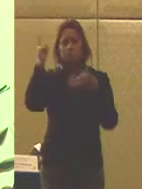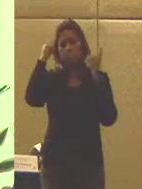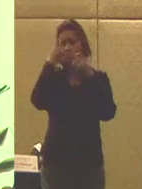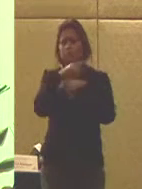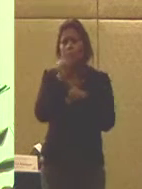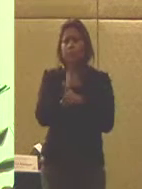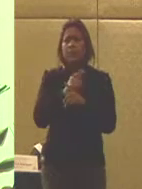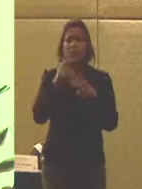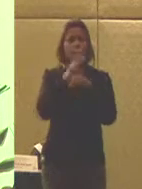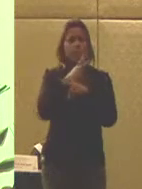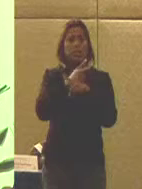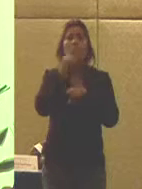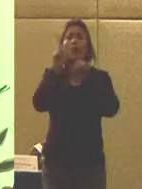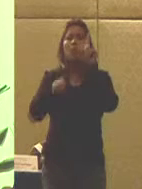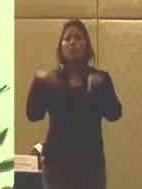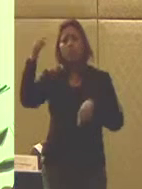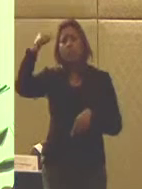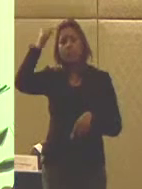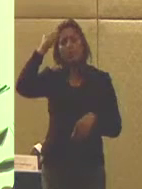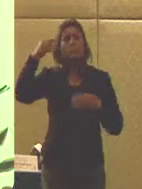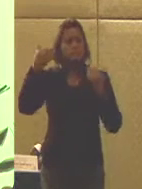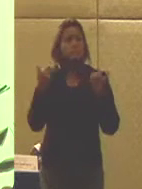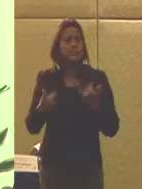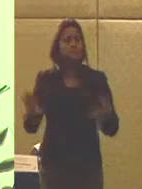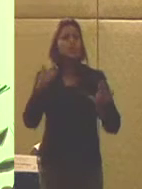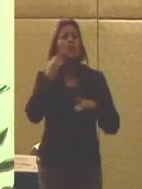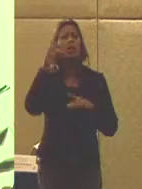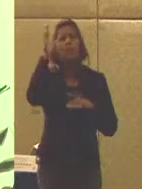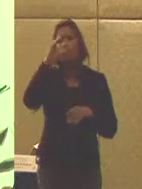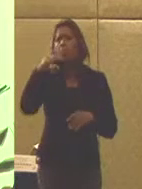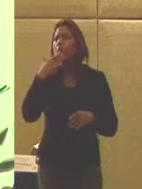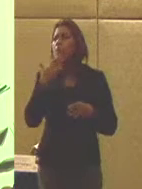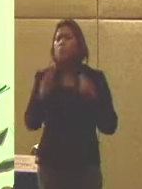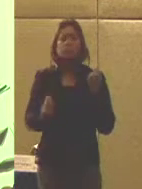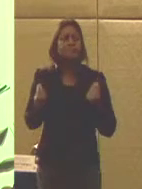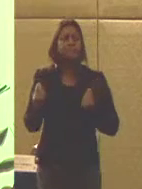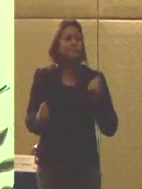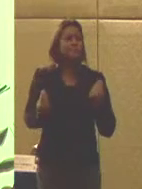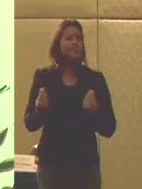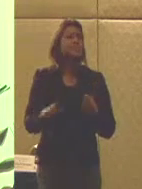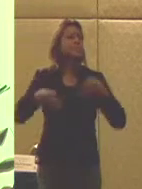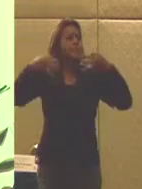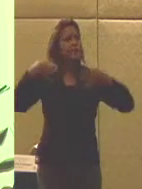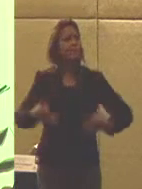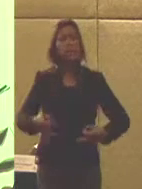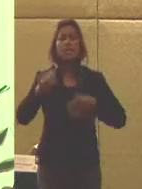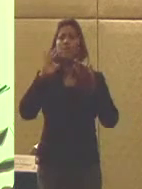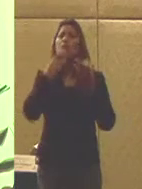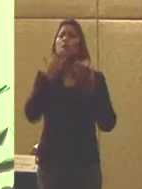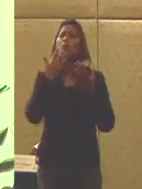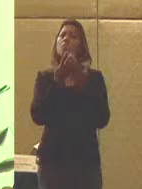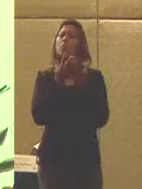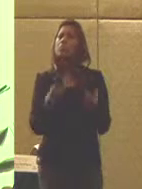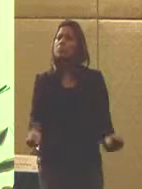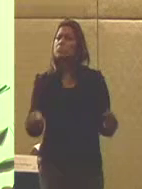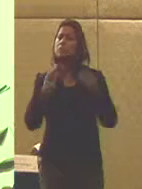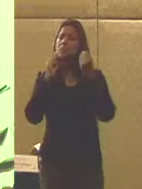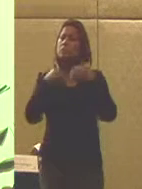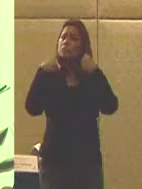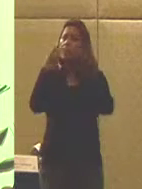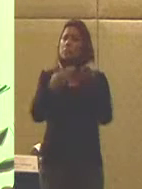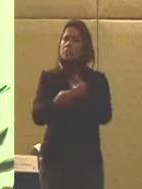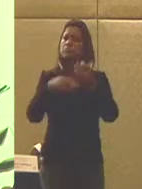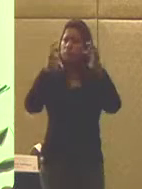gobiernos están comenzando a buscar la relación de la efectividad y la eficiencia del uso de los recursos en estas